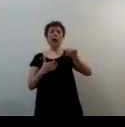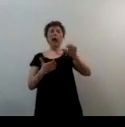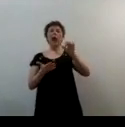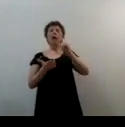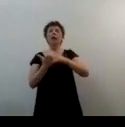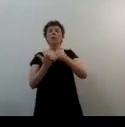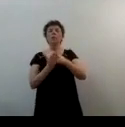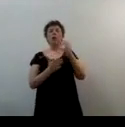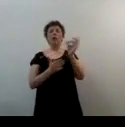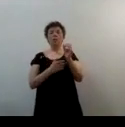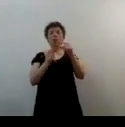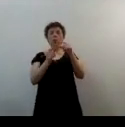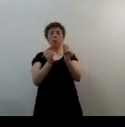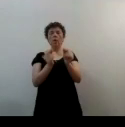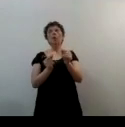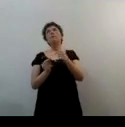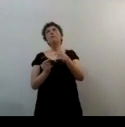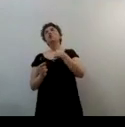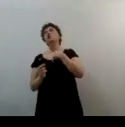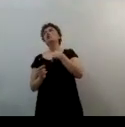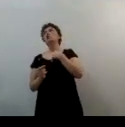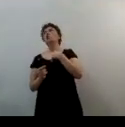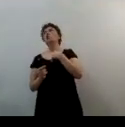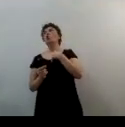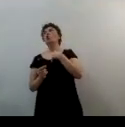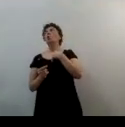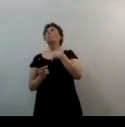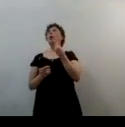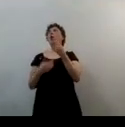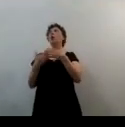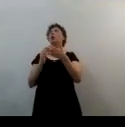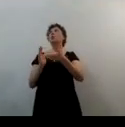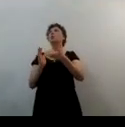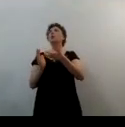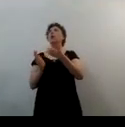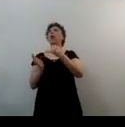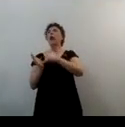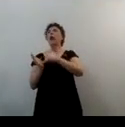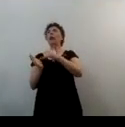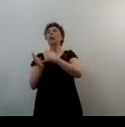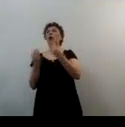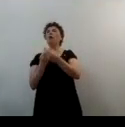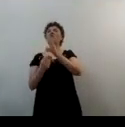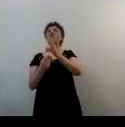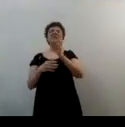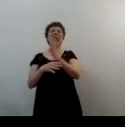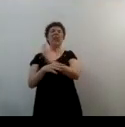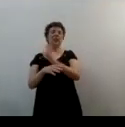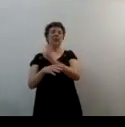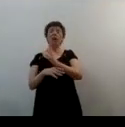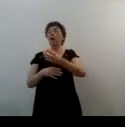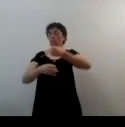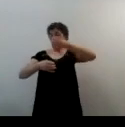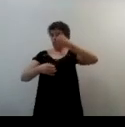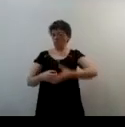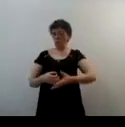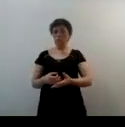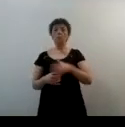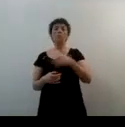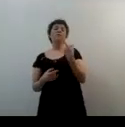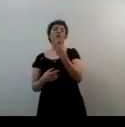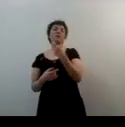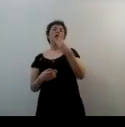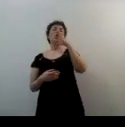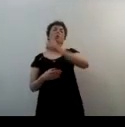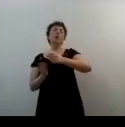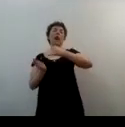bueno, pues es que a mí me salen bien las lentejas con verduras a la jarnera. Pues estupendo. Comprar lentejas y te